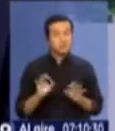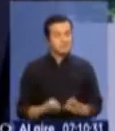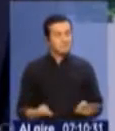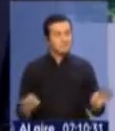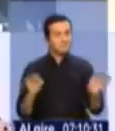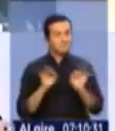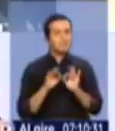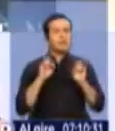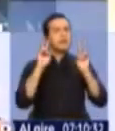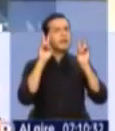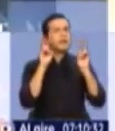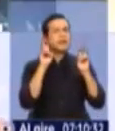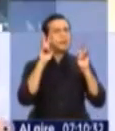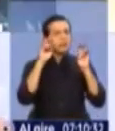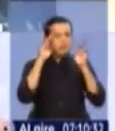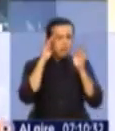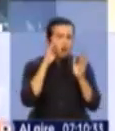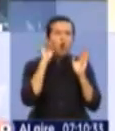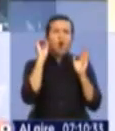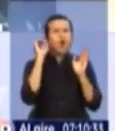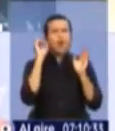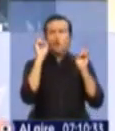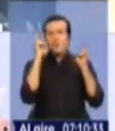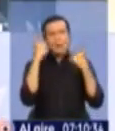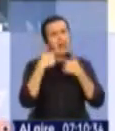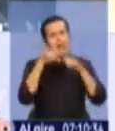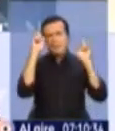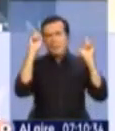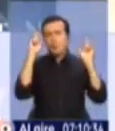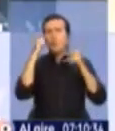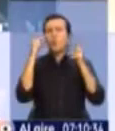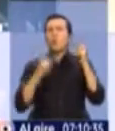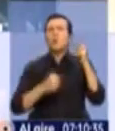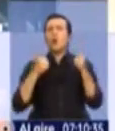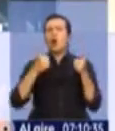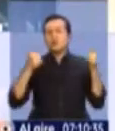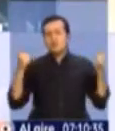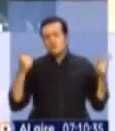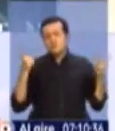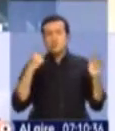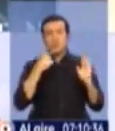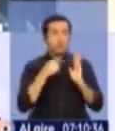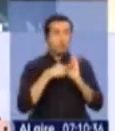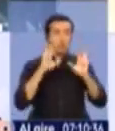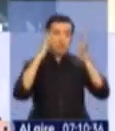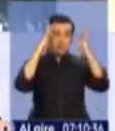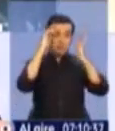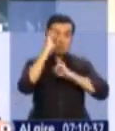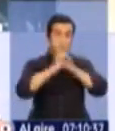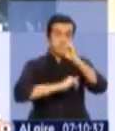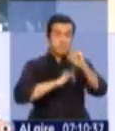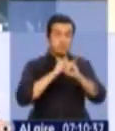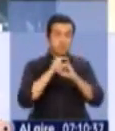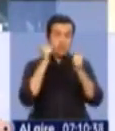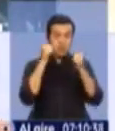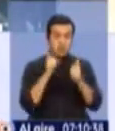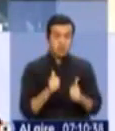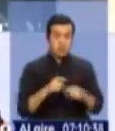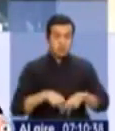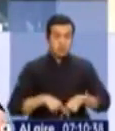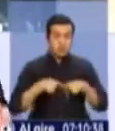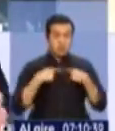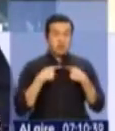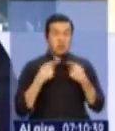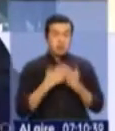central los son temas abiertos y cuando uno habla del festival internacional de artes vivas estamos hablando de algo que